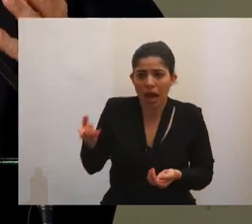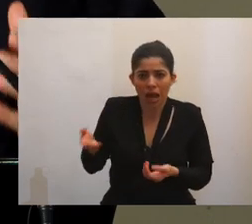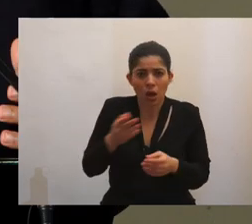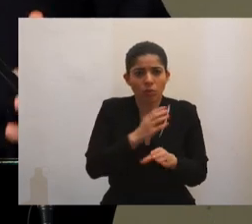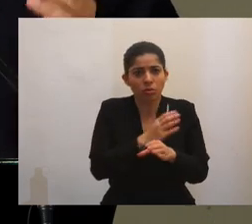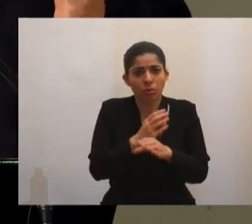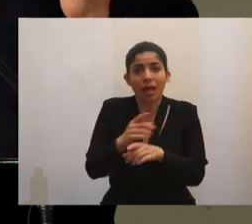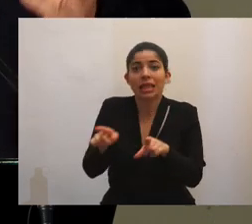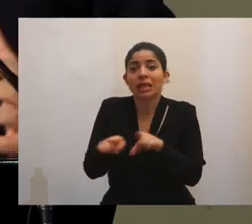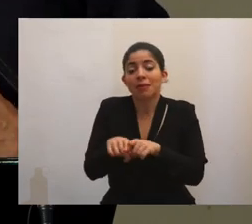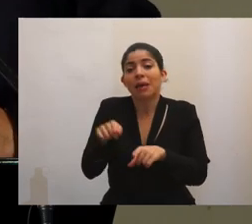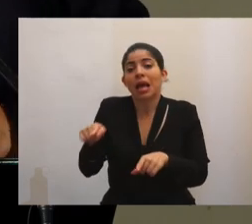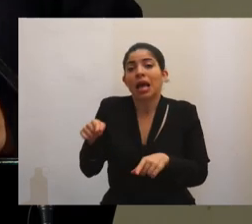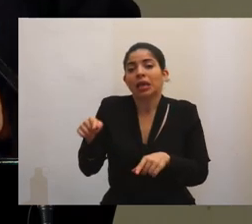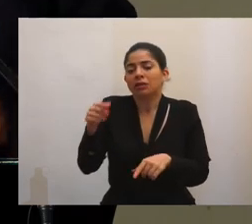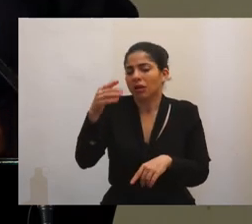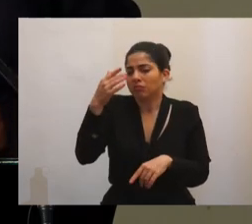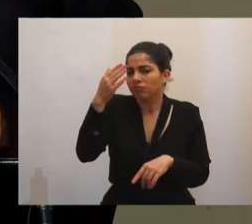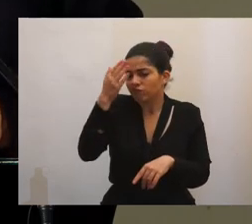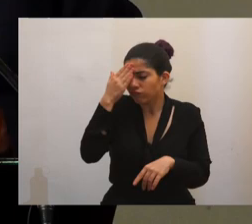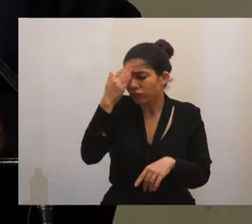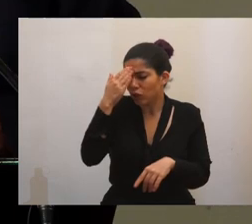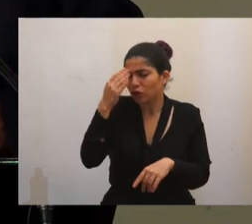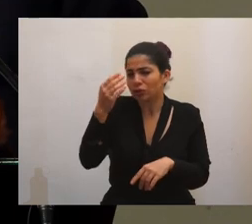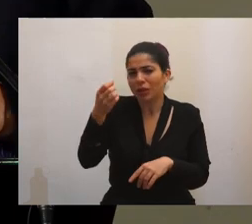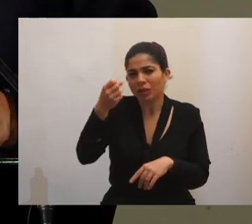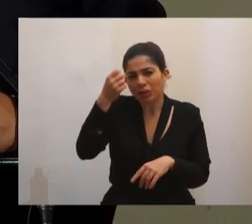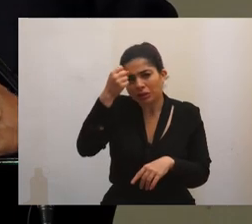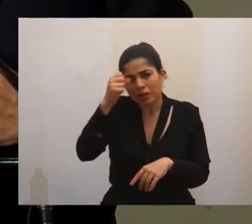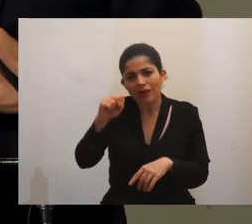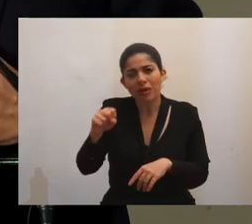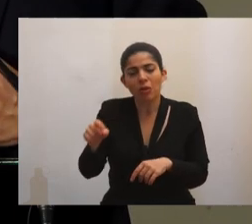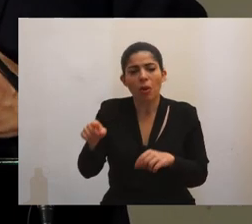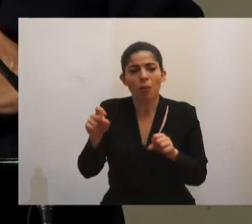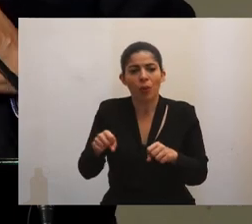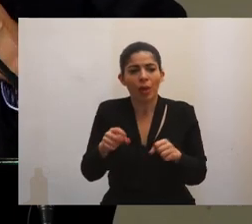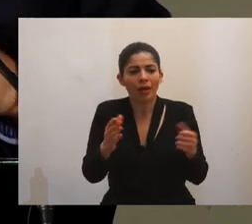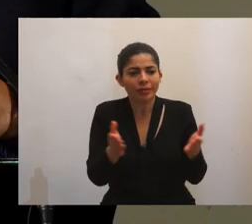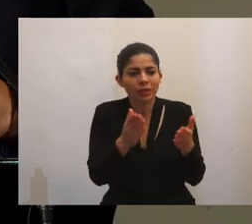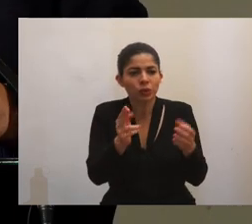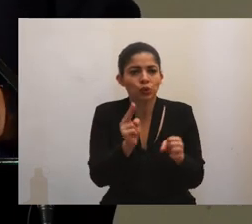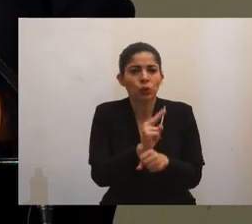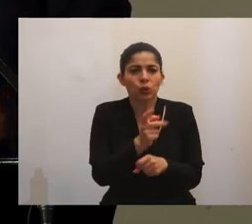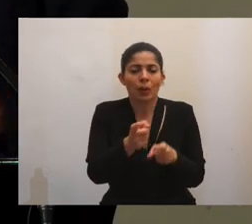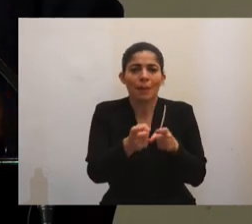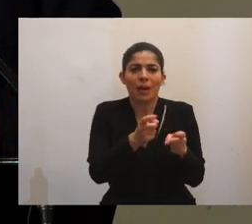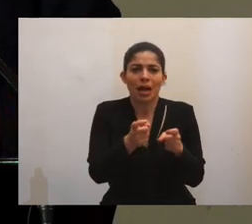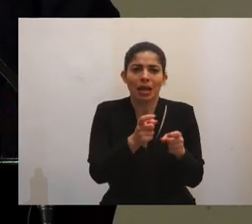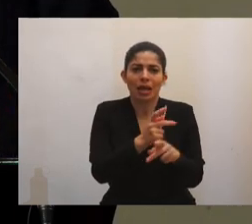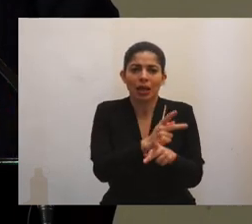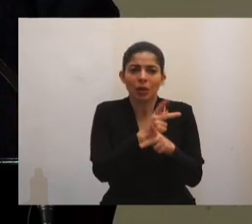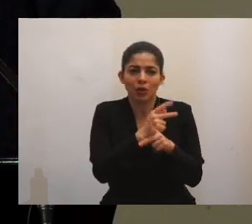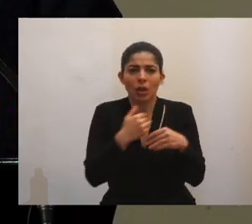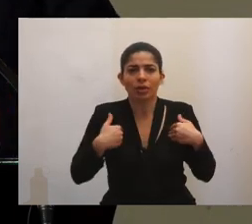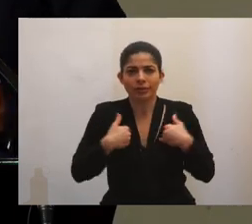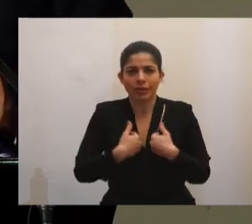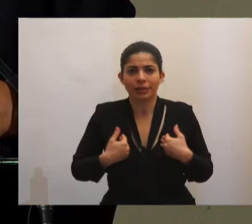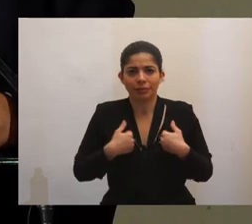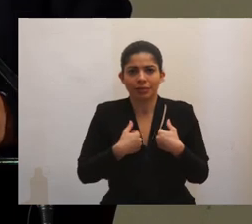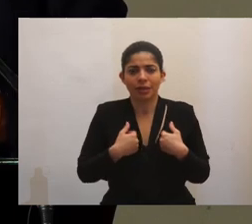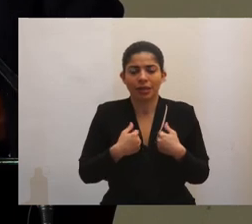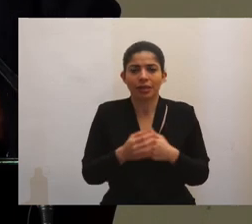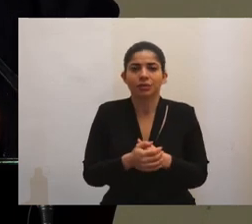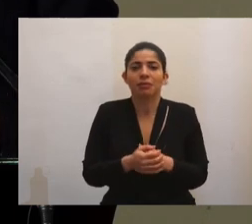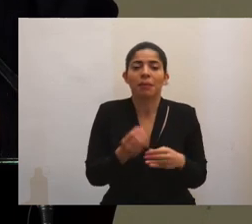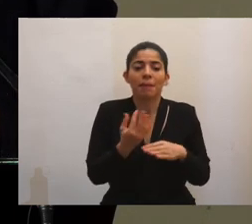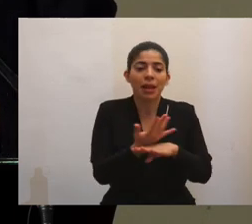son depositarias de saberes y conocimientos que potencian el uso y el manejo sostenible de las especies de fauna y